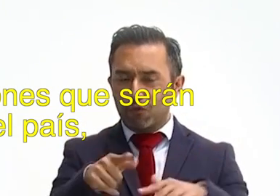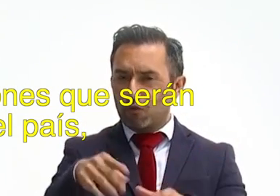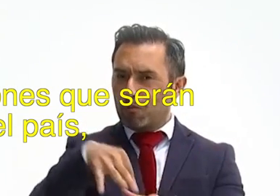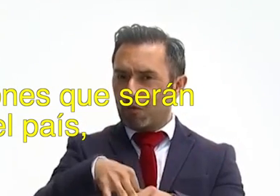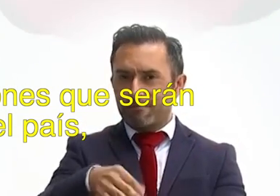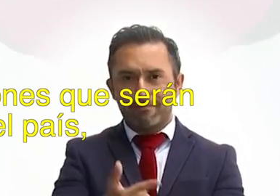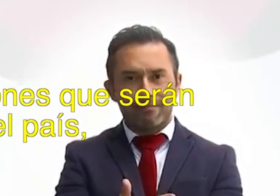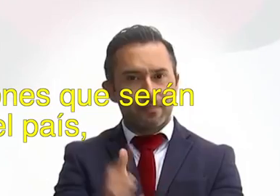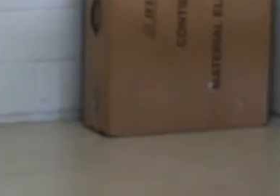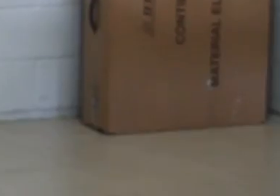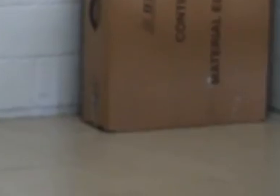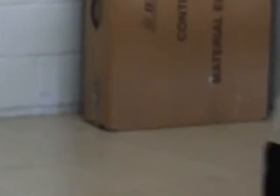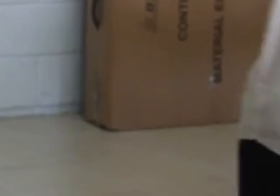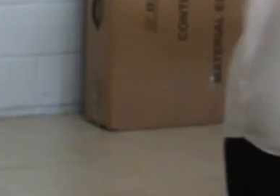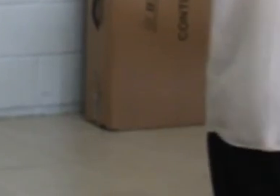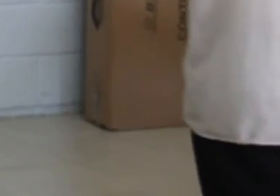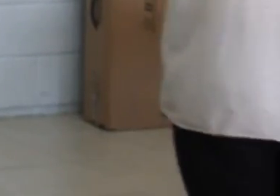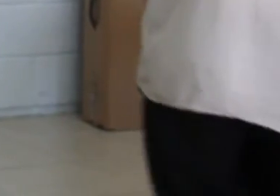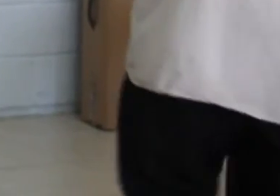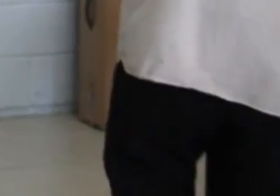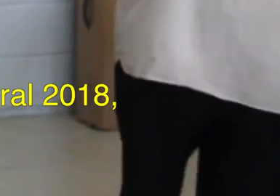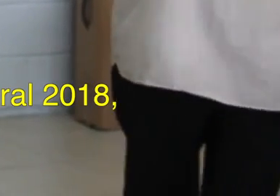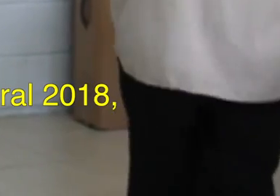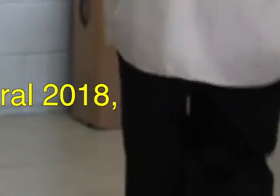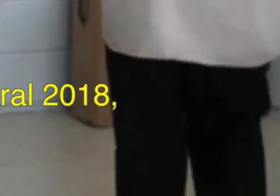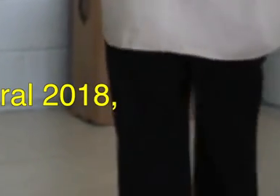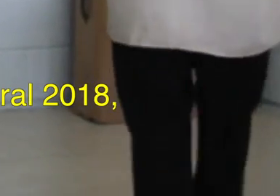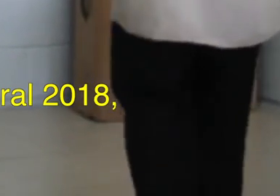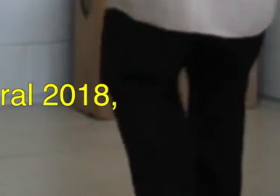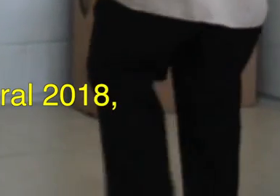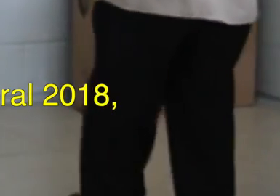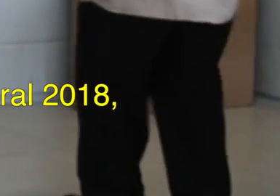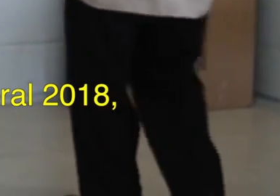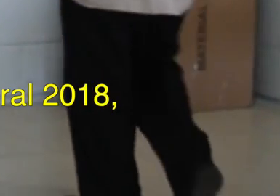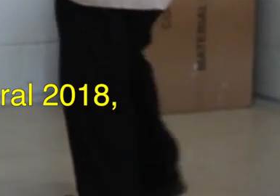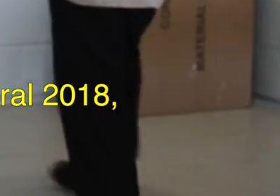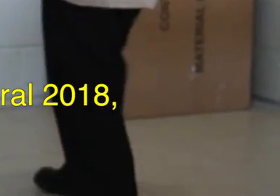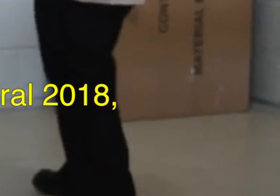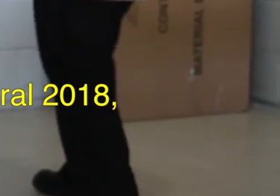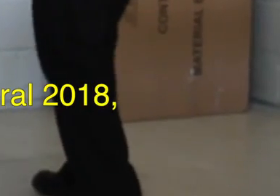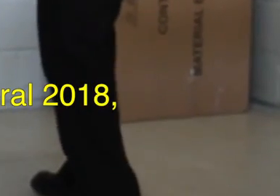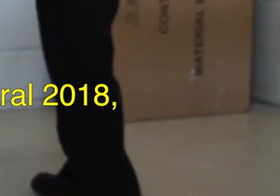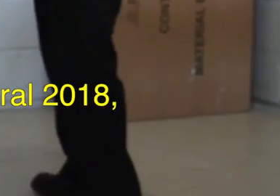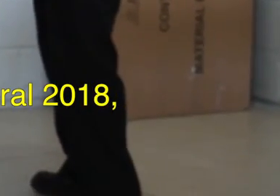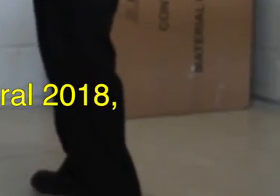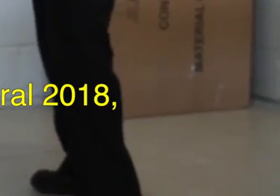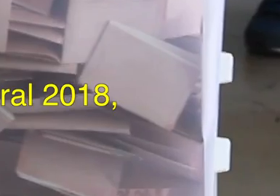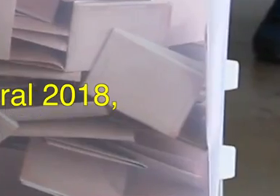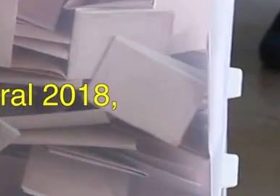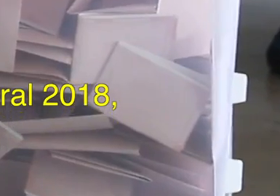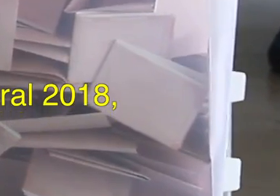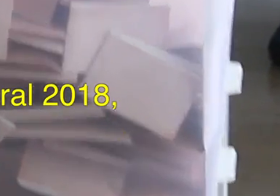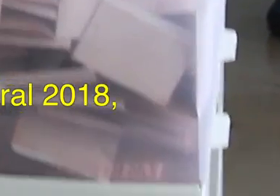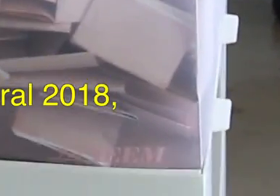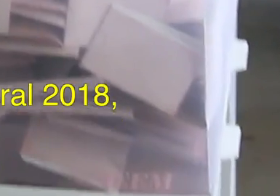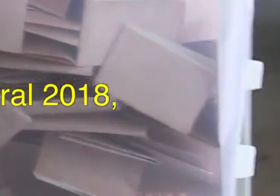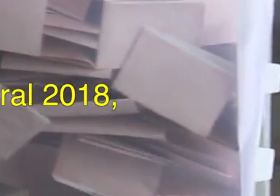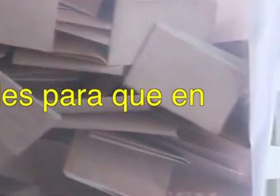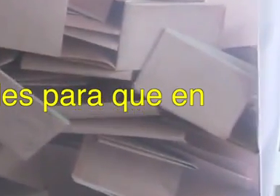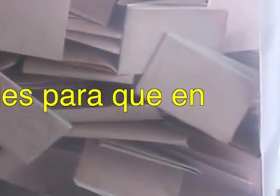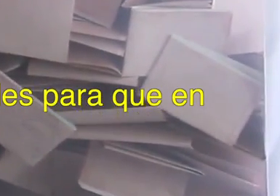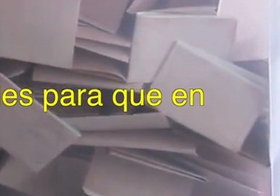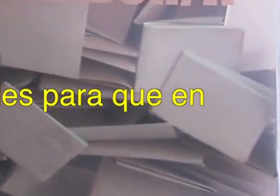las más grandes de la historia del país es la inclusión en el proceso electoral 2018 con estrategias permanentes y